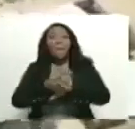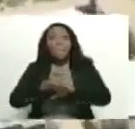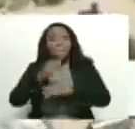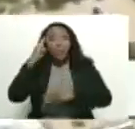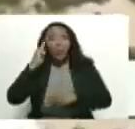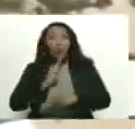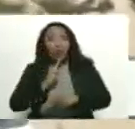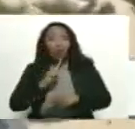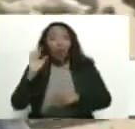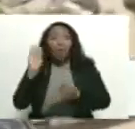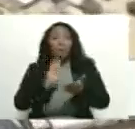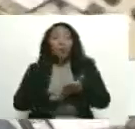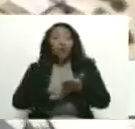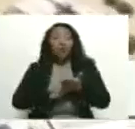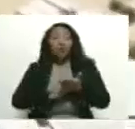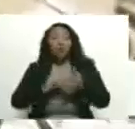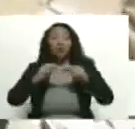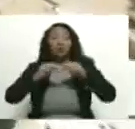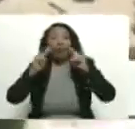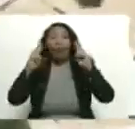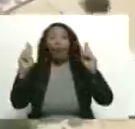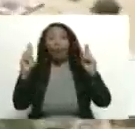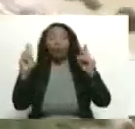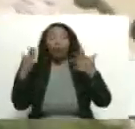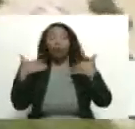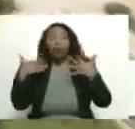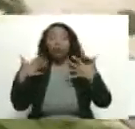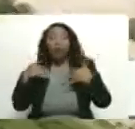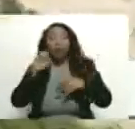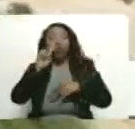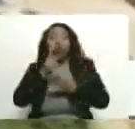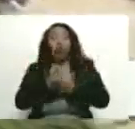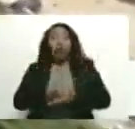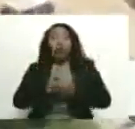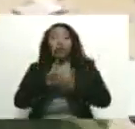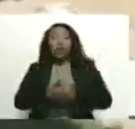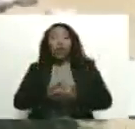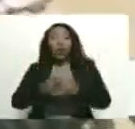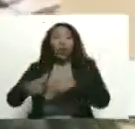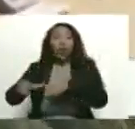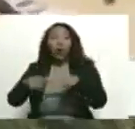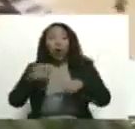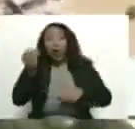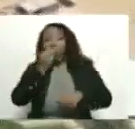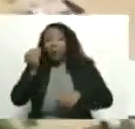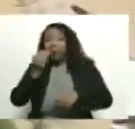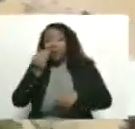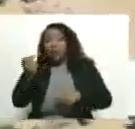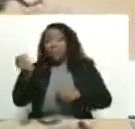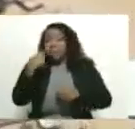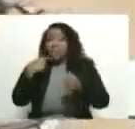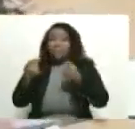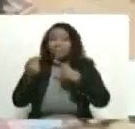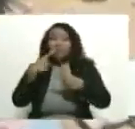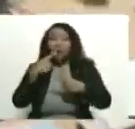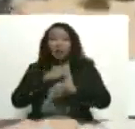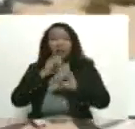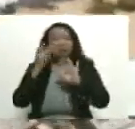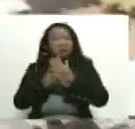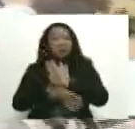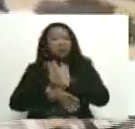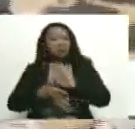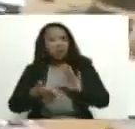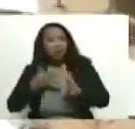instaló un puente aéreo Donde fueron enviadas más de dos toneladas de enseres alimentos y medicinas a fin de garantizar